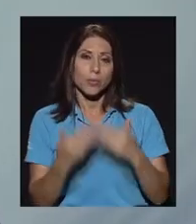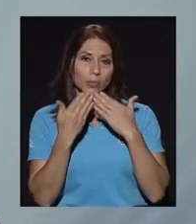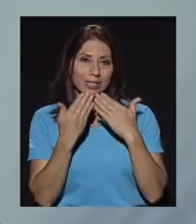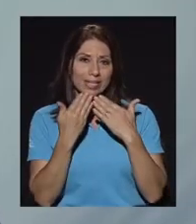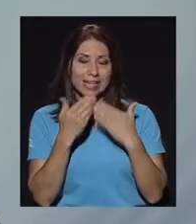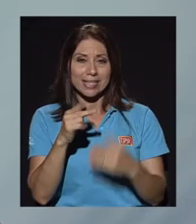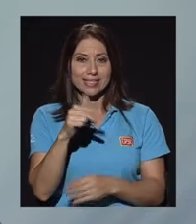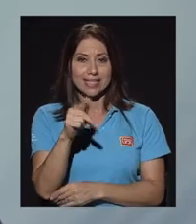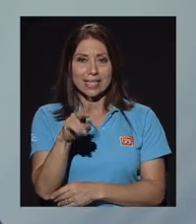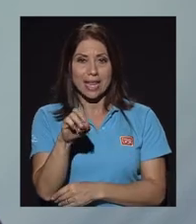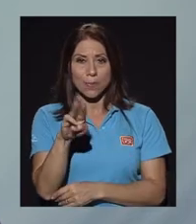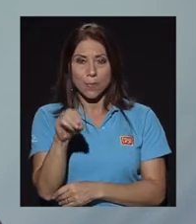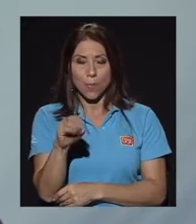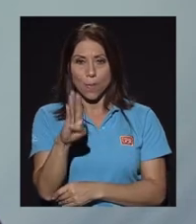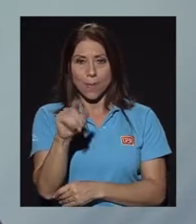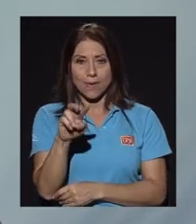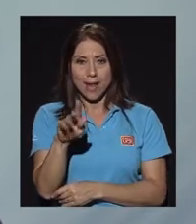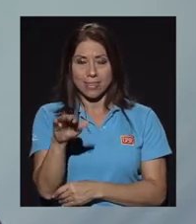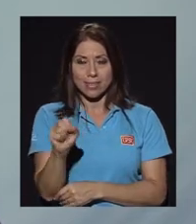Guillermo Barrantes.